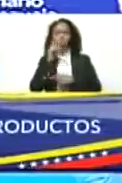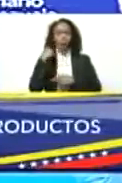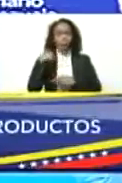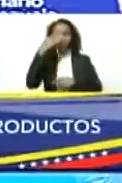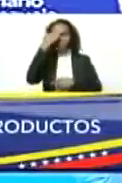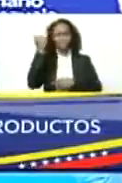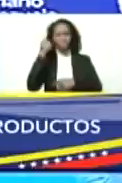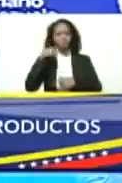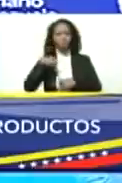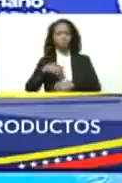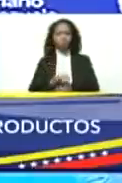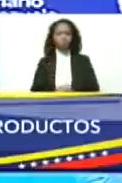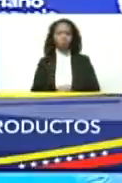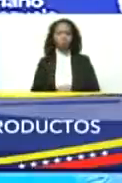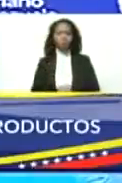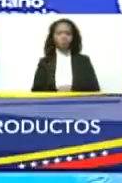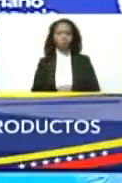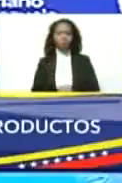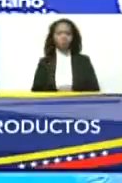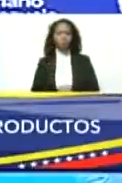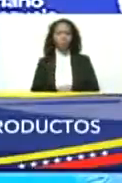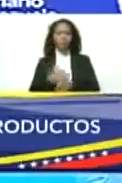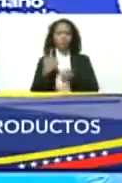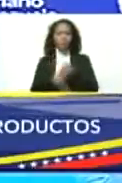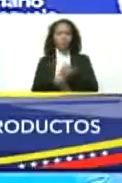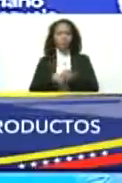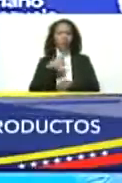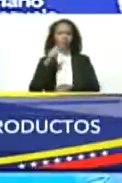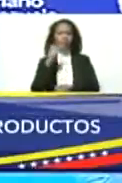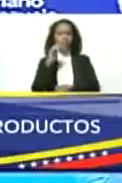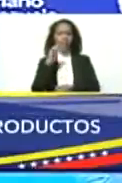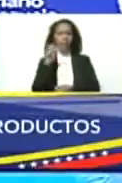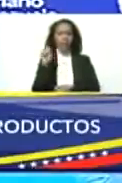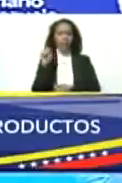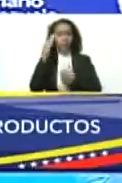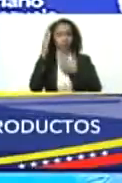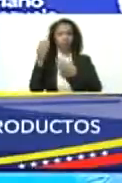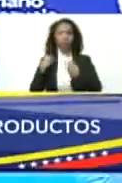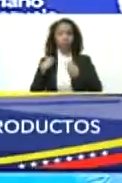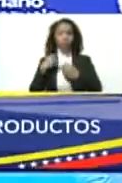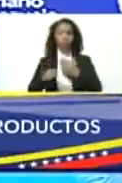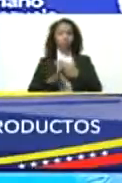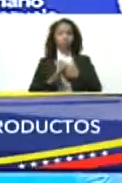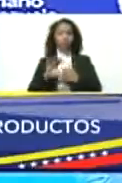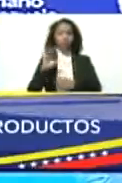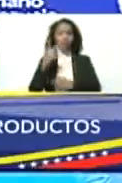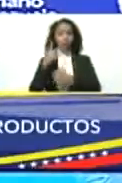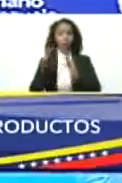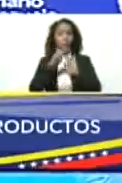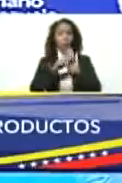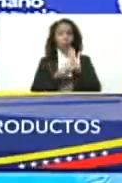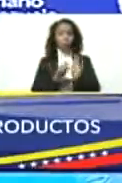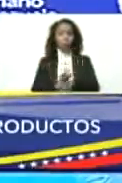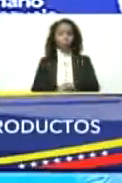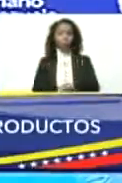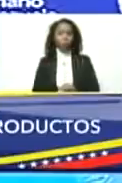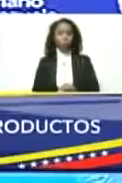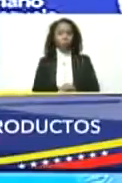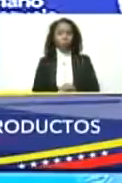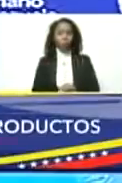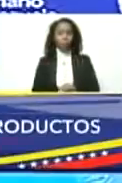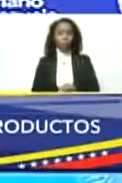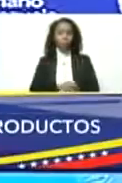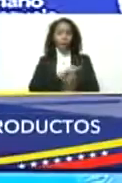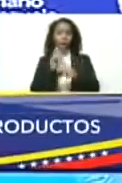ahorita. Su hermana Tina, un saludo, él vive ahí todavía, Tina, en el quinto piso.